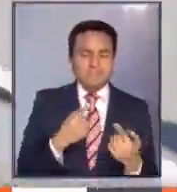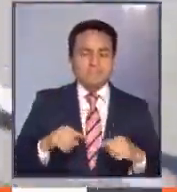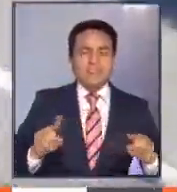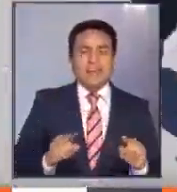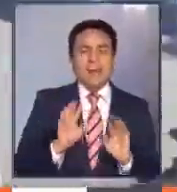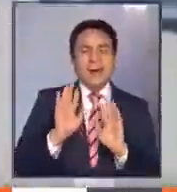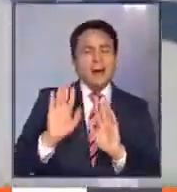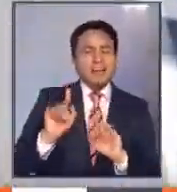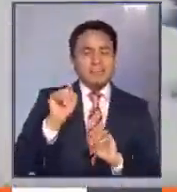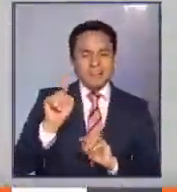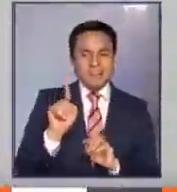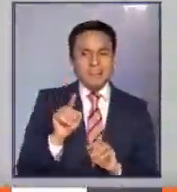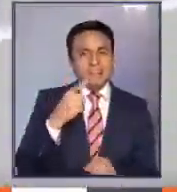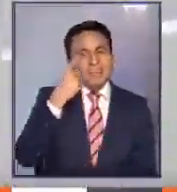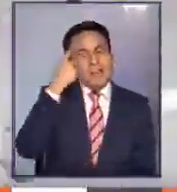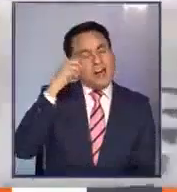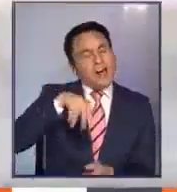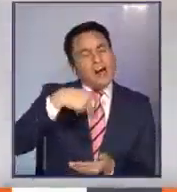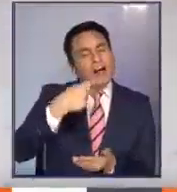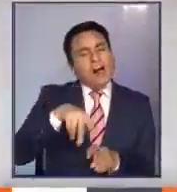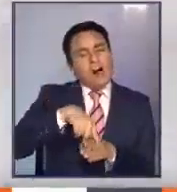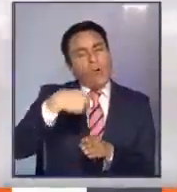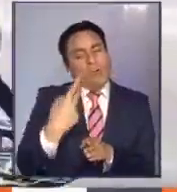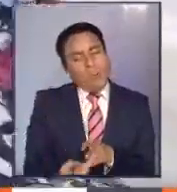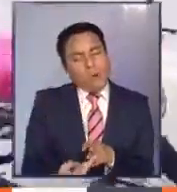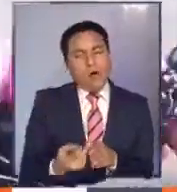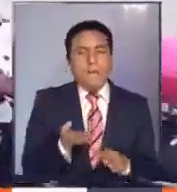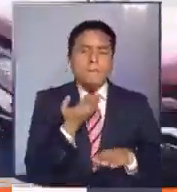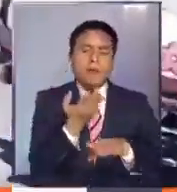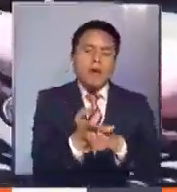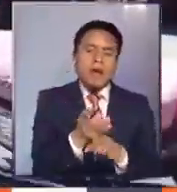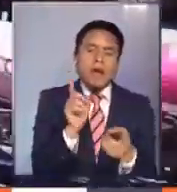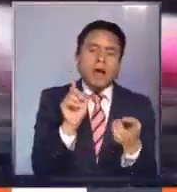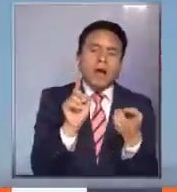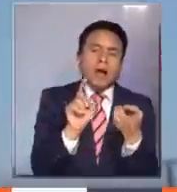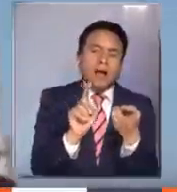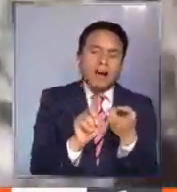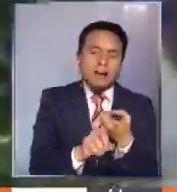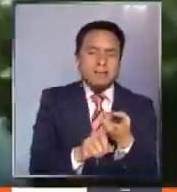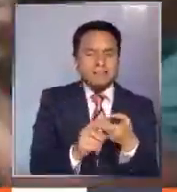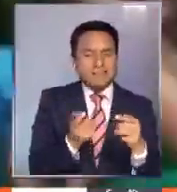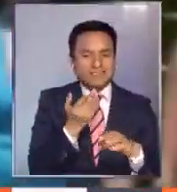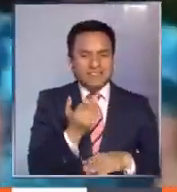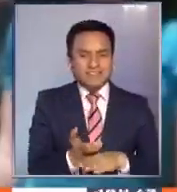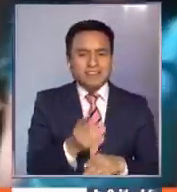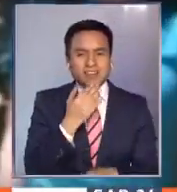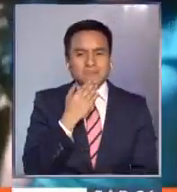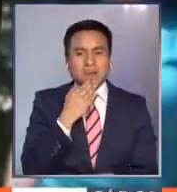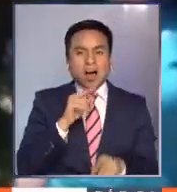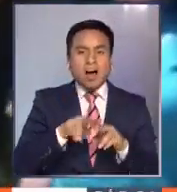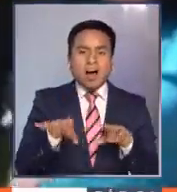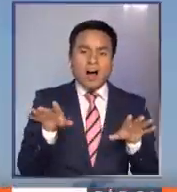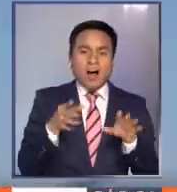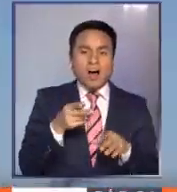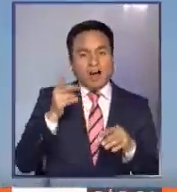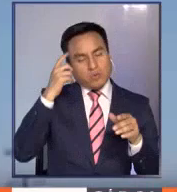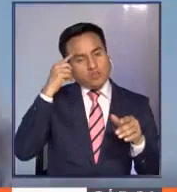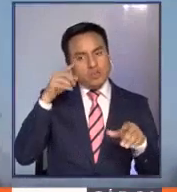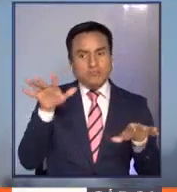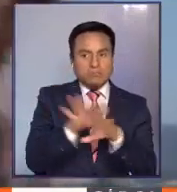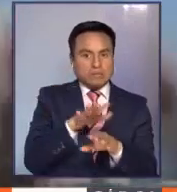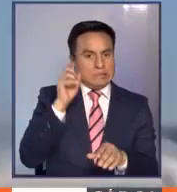Así es, fingió un accidente para pedir la mano de quien pretendía fuera su esposa. Acá la actuación fue un poco más